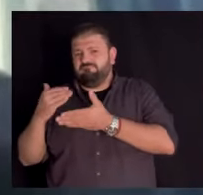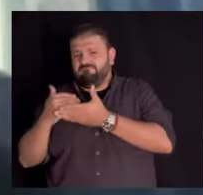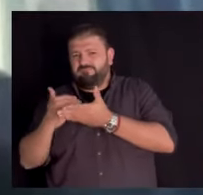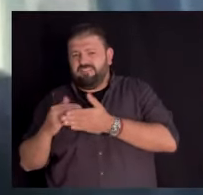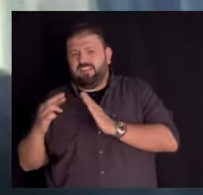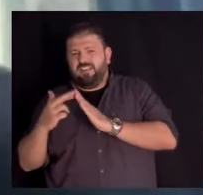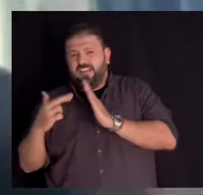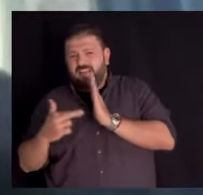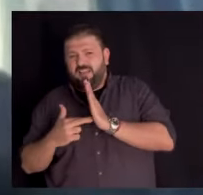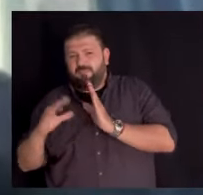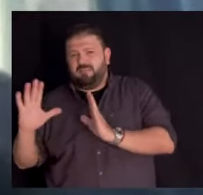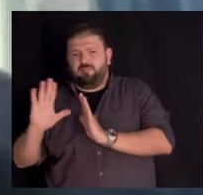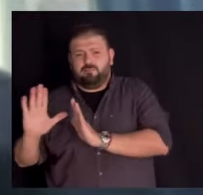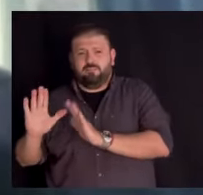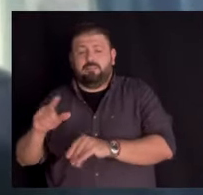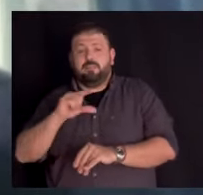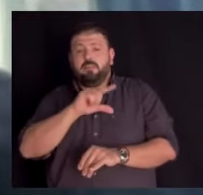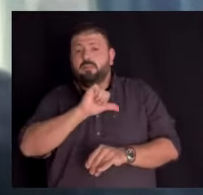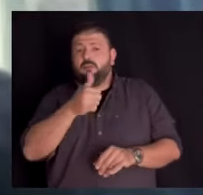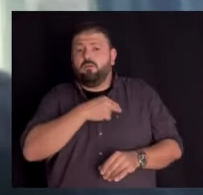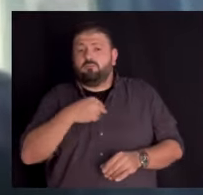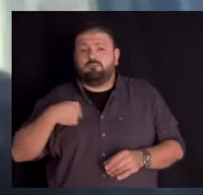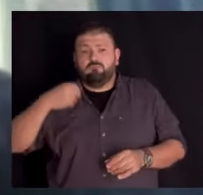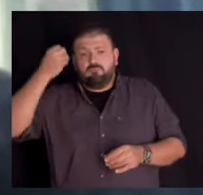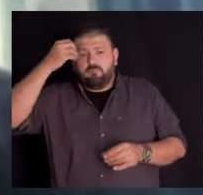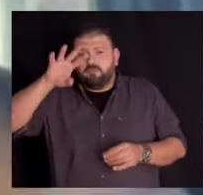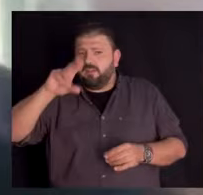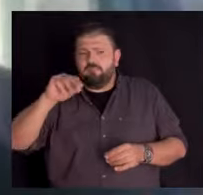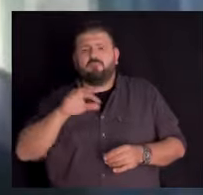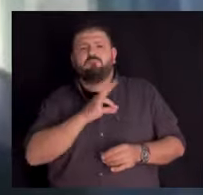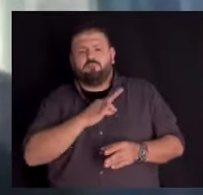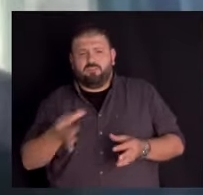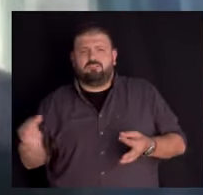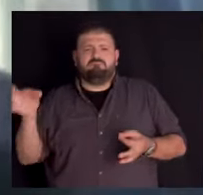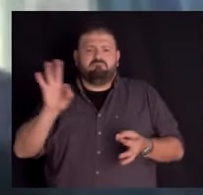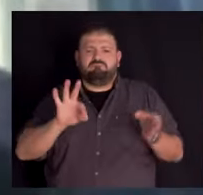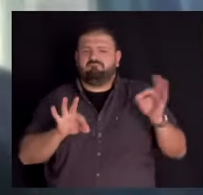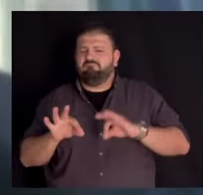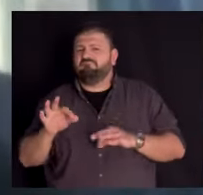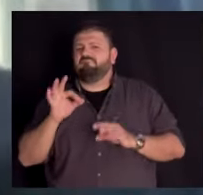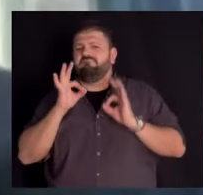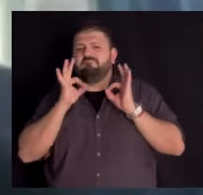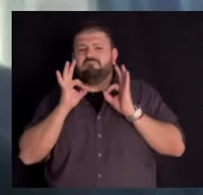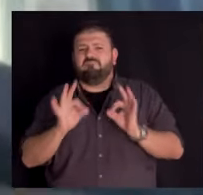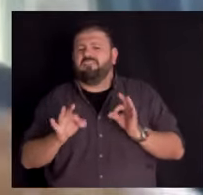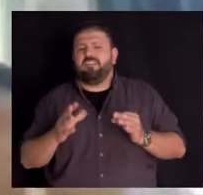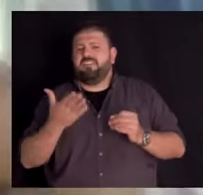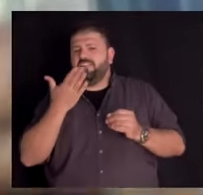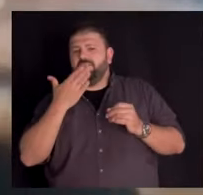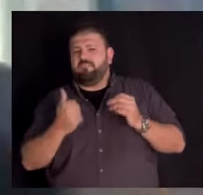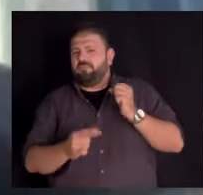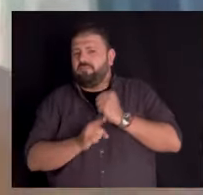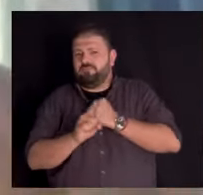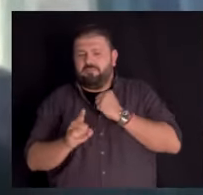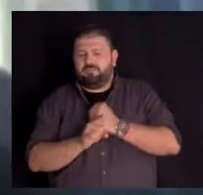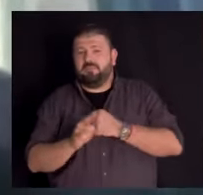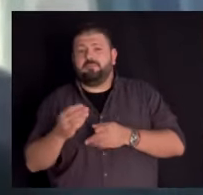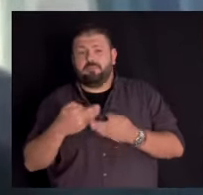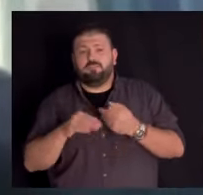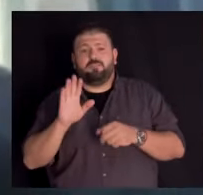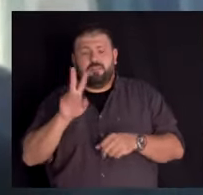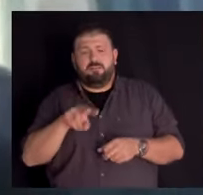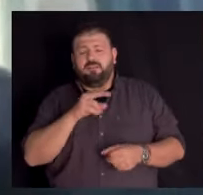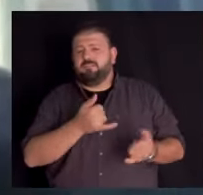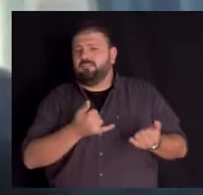nuestros no, los podemos mezclar. Se lleva muy bien con la medicina alópata, con la homeópata, se lleva muy bien con